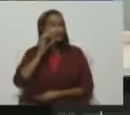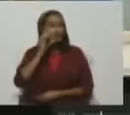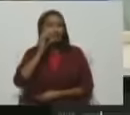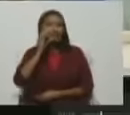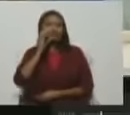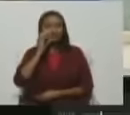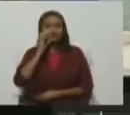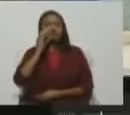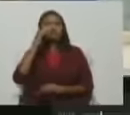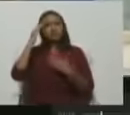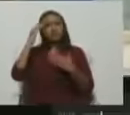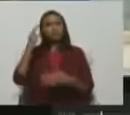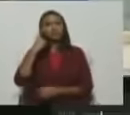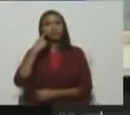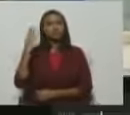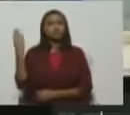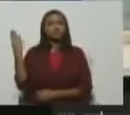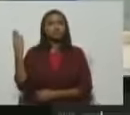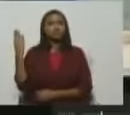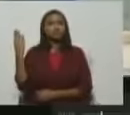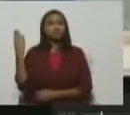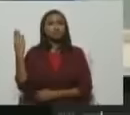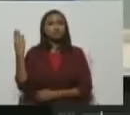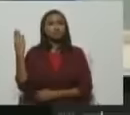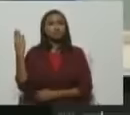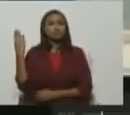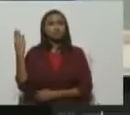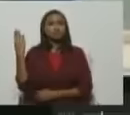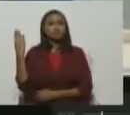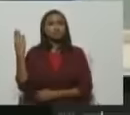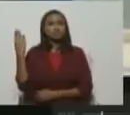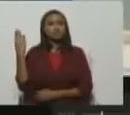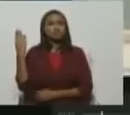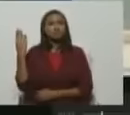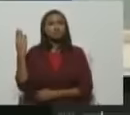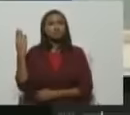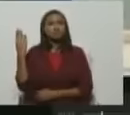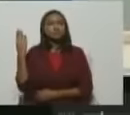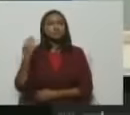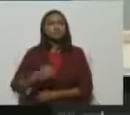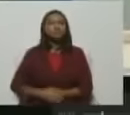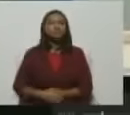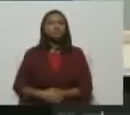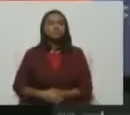Carmen Meléndez, ex ministra de Defensa. Mi saludo especial.